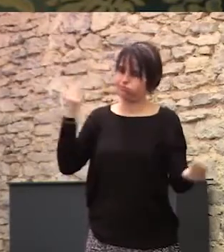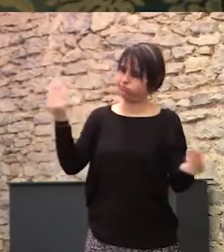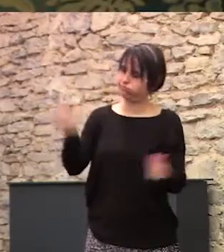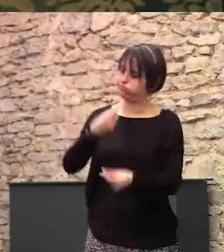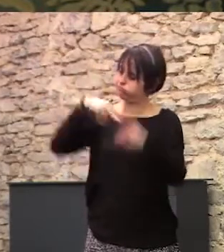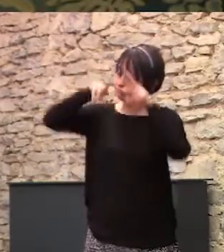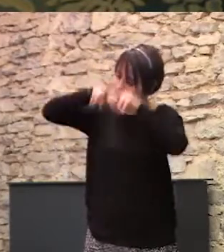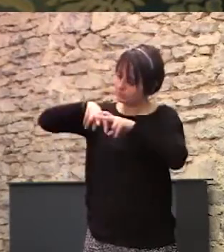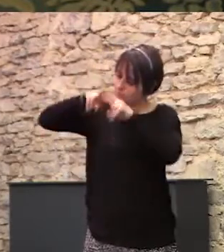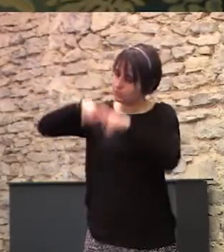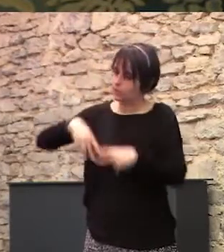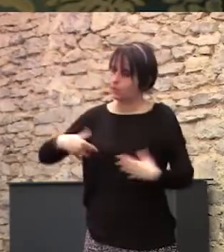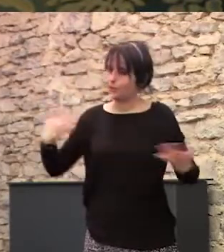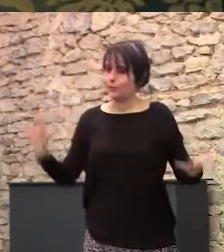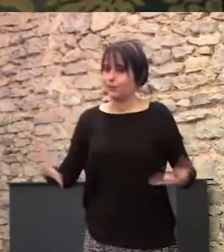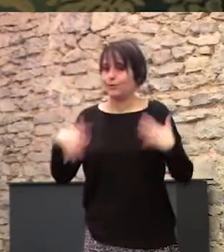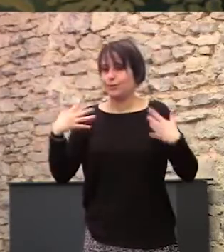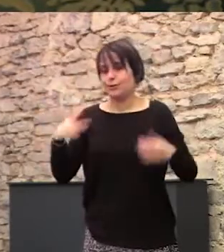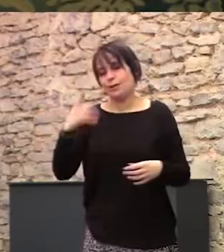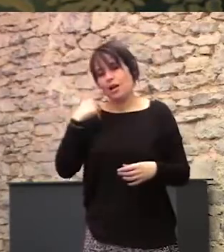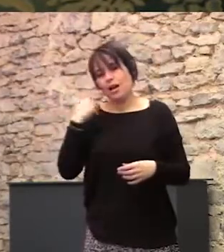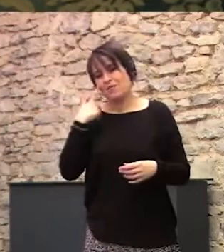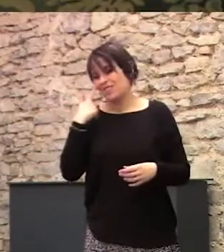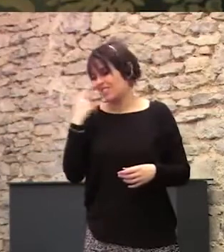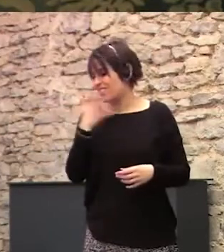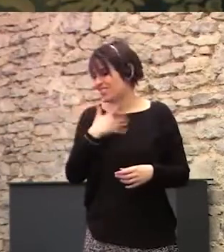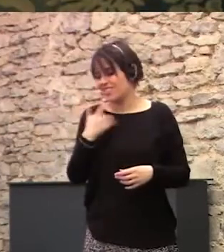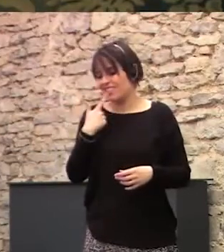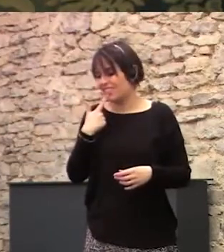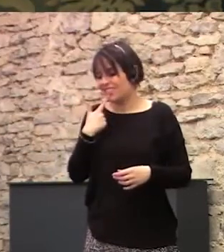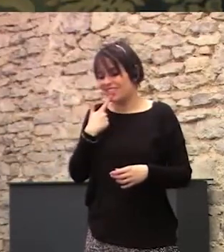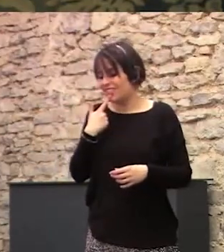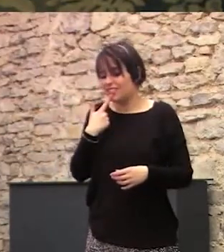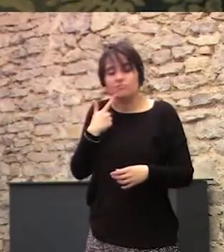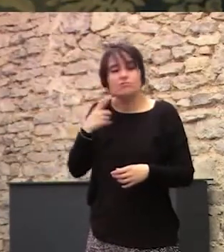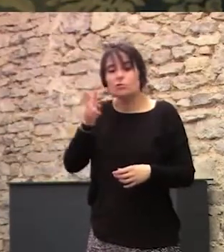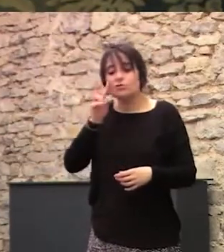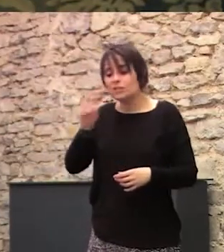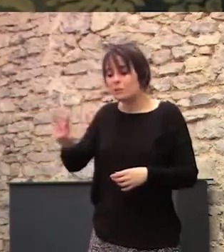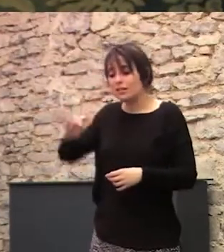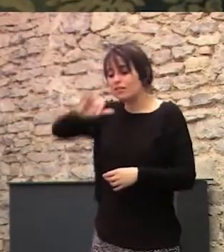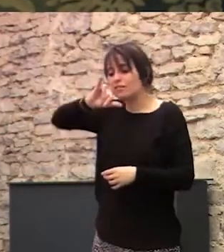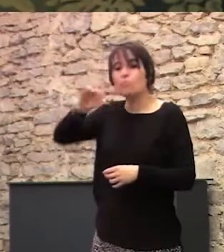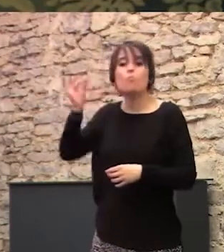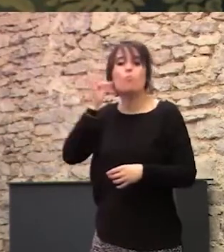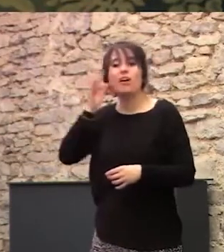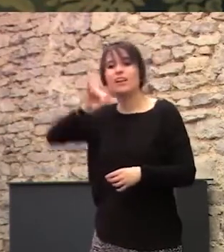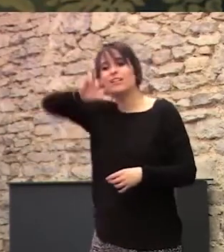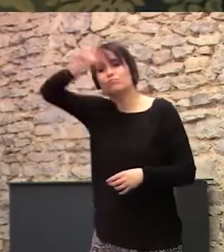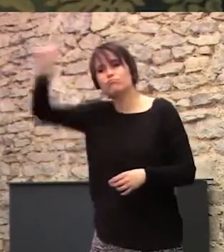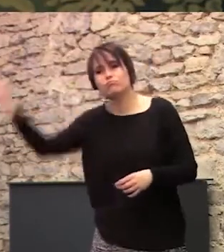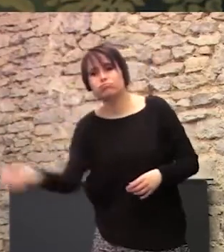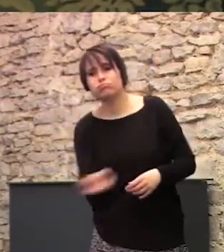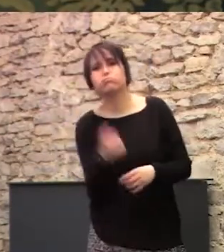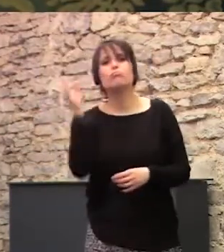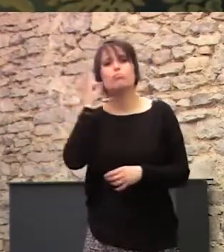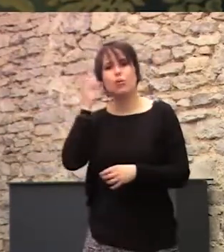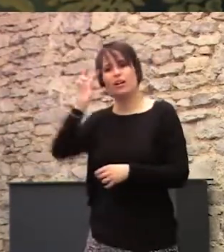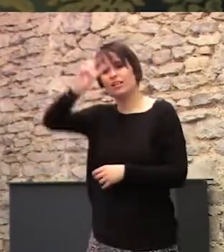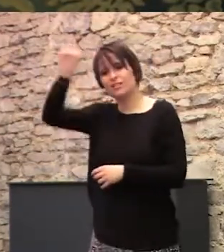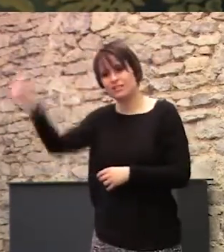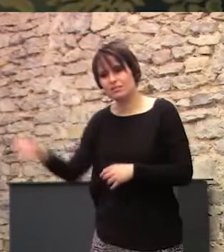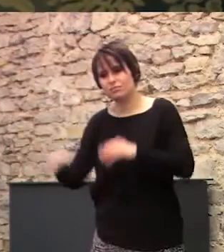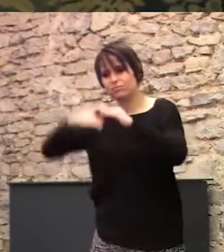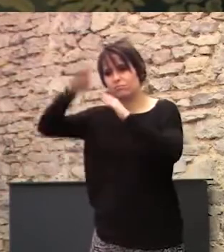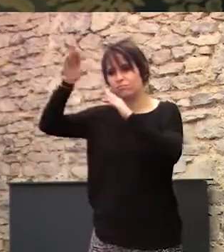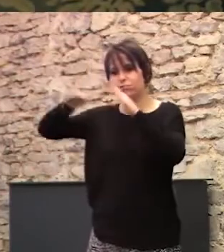que a veces que no se tiene en cuenta las grandes diversidades que existen entre las mujeres, porque solo se pone